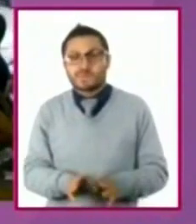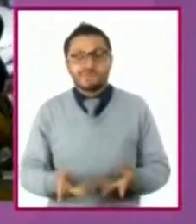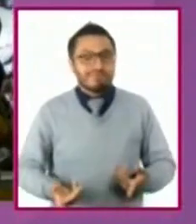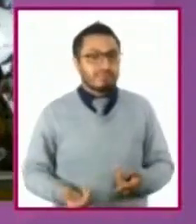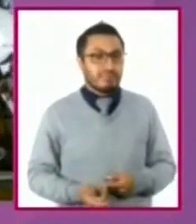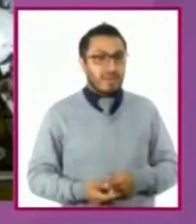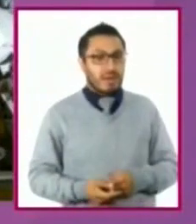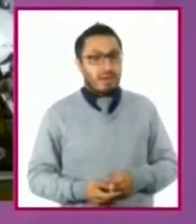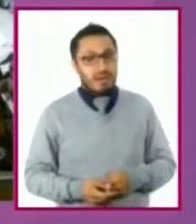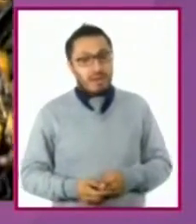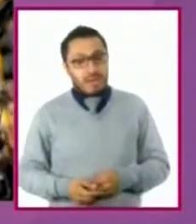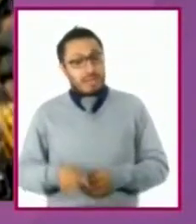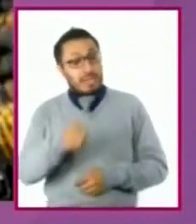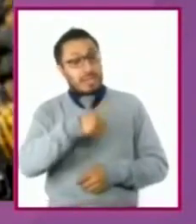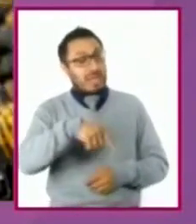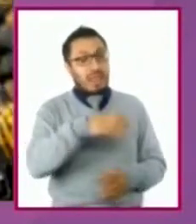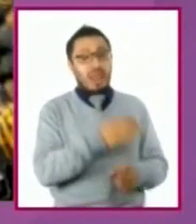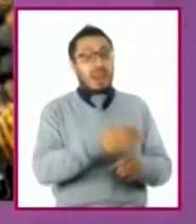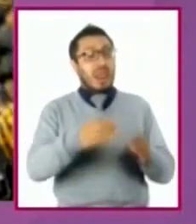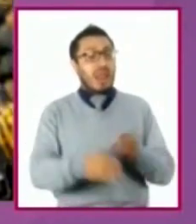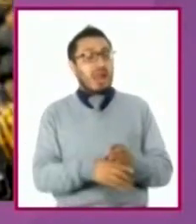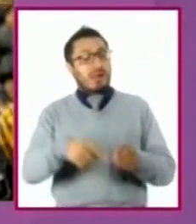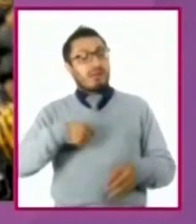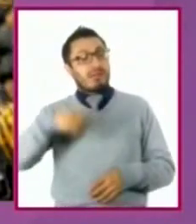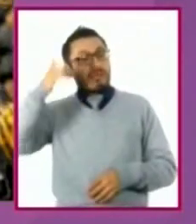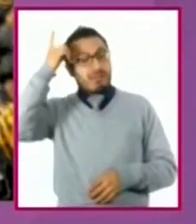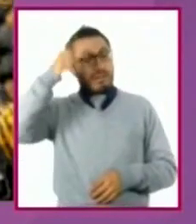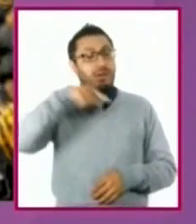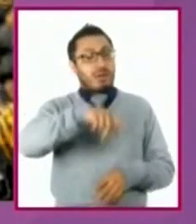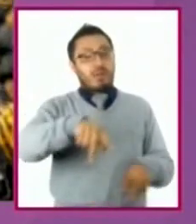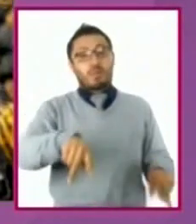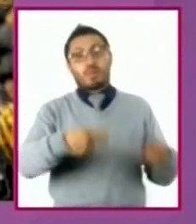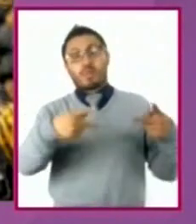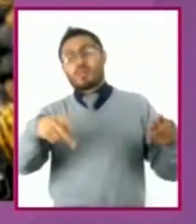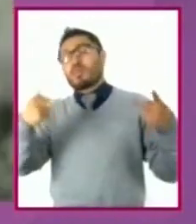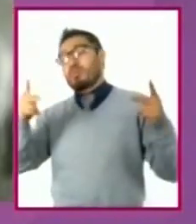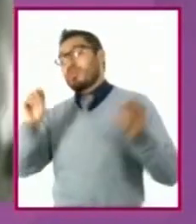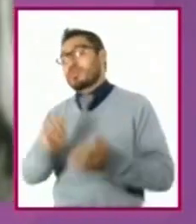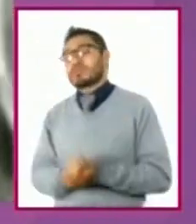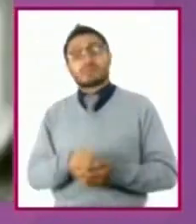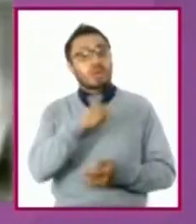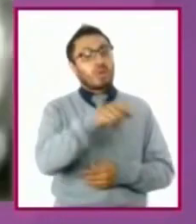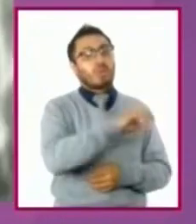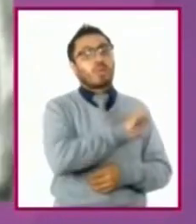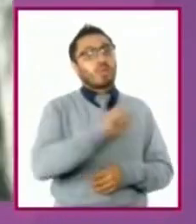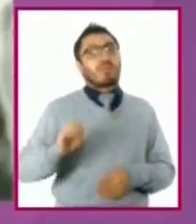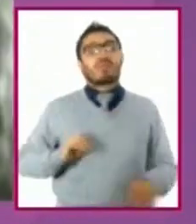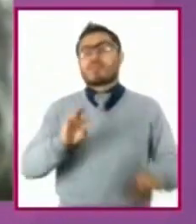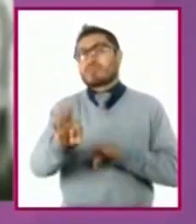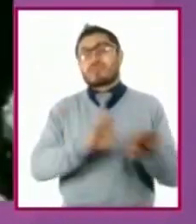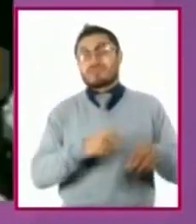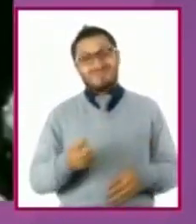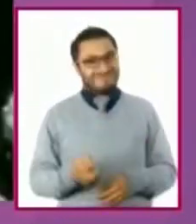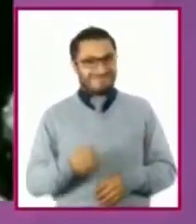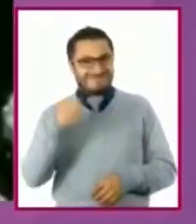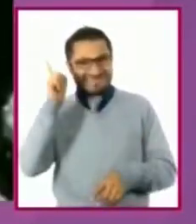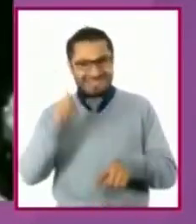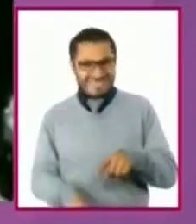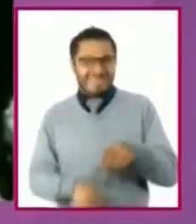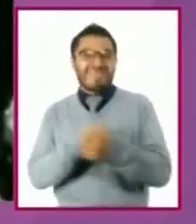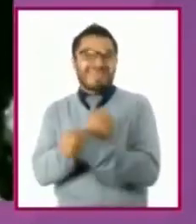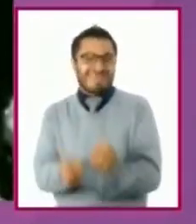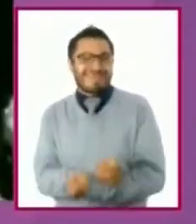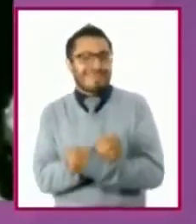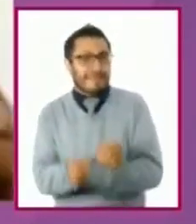ser tratadas como propiedad, son vendidas, compradas y obligadas a trabajar. La abolición o prohibición de la